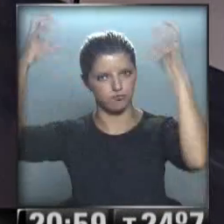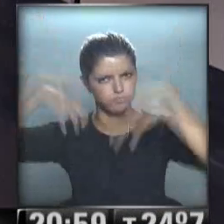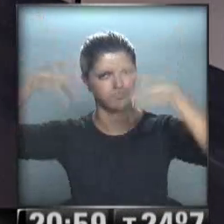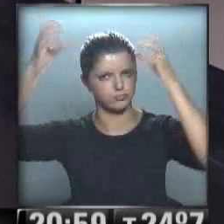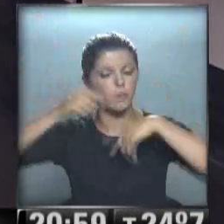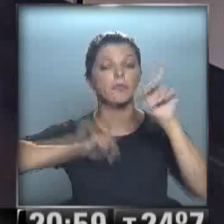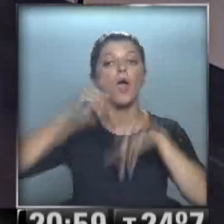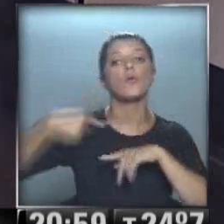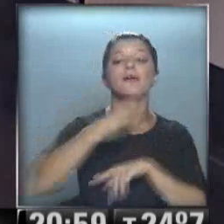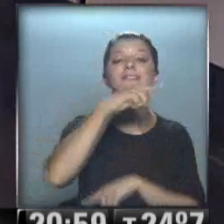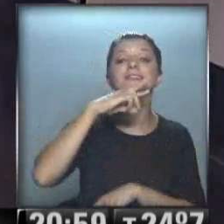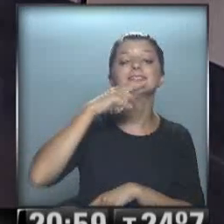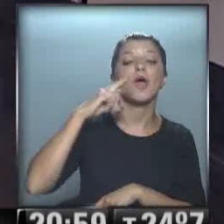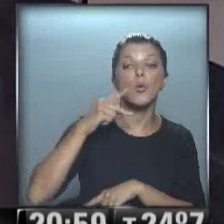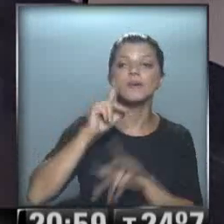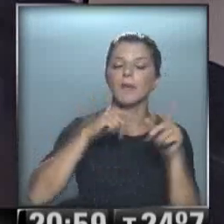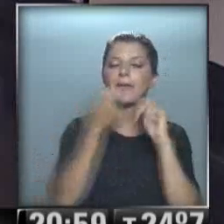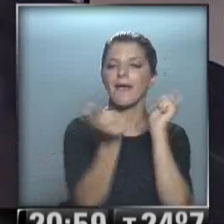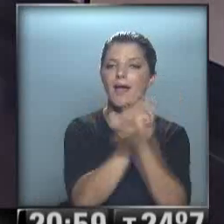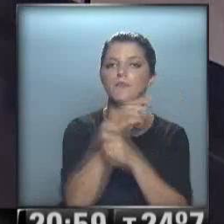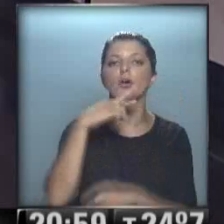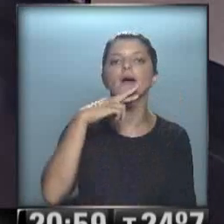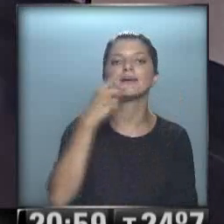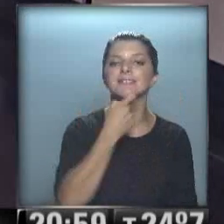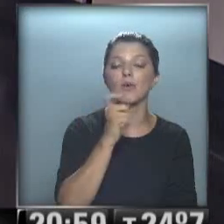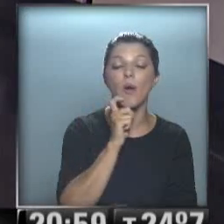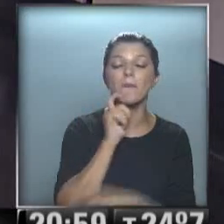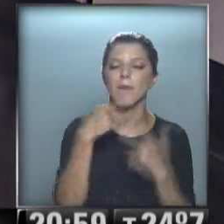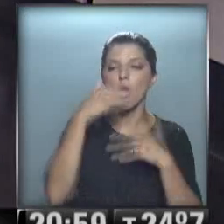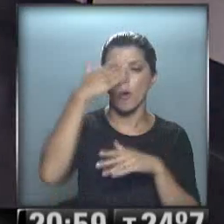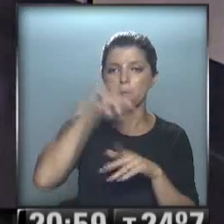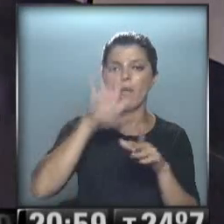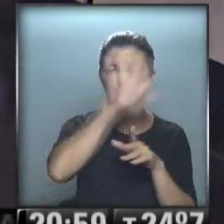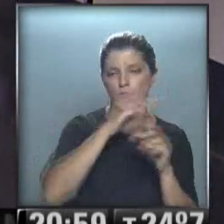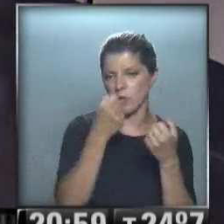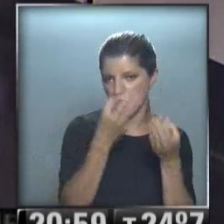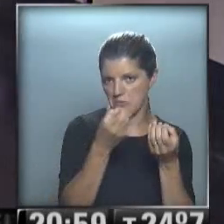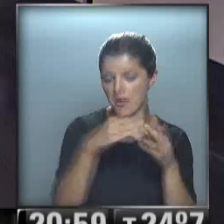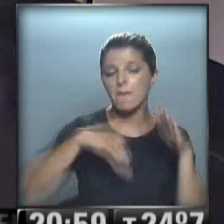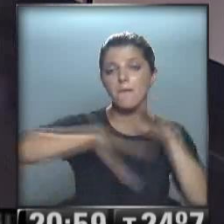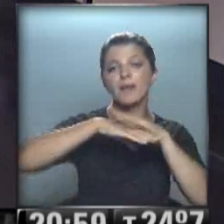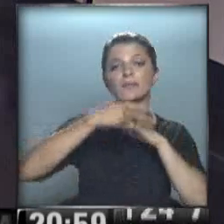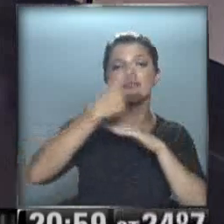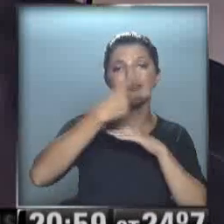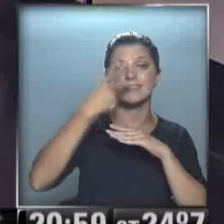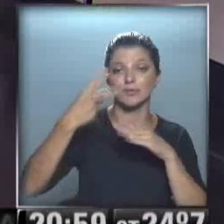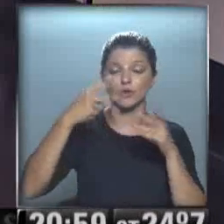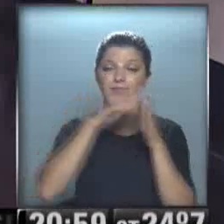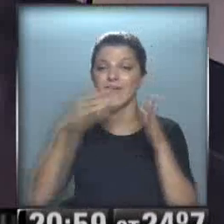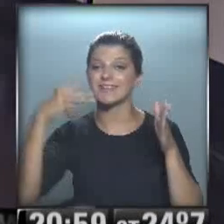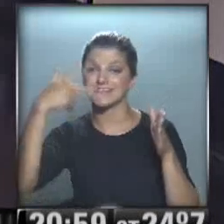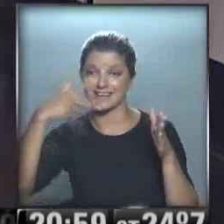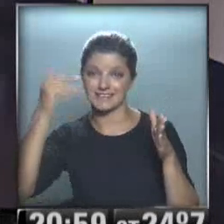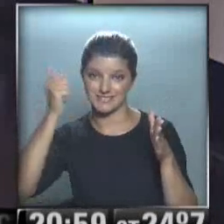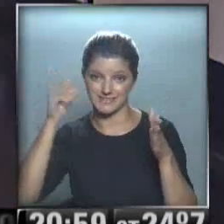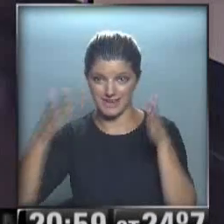inestabilidad en las sierras de San Luis, algo de inestabilidad en San Juan, pero con buen tiempo en el resto de las provincias, máximas de 32 a 36 grados. En el noroeste